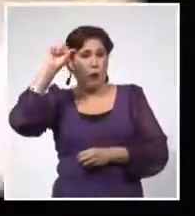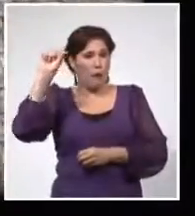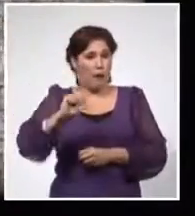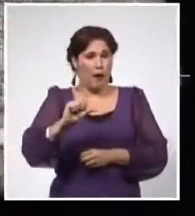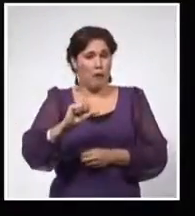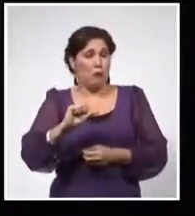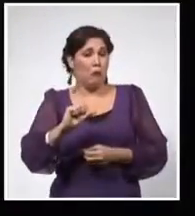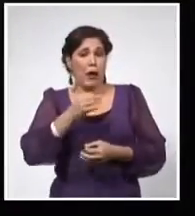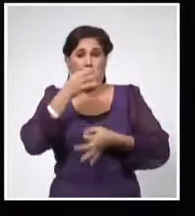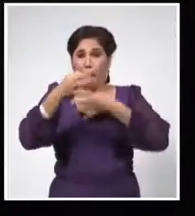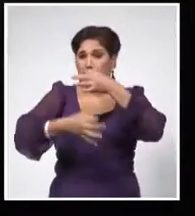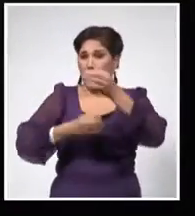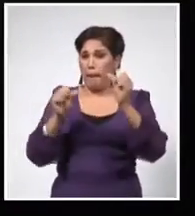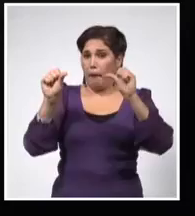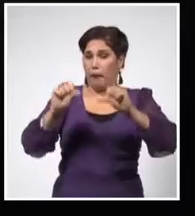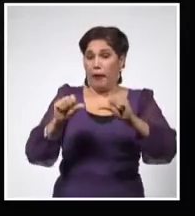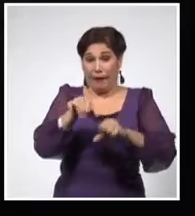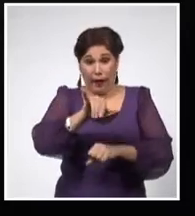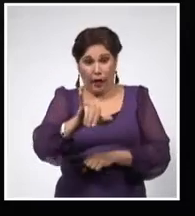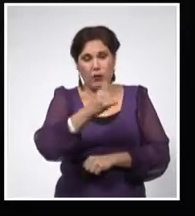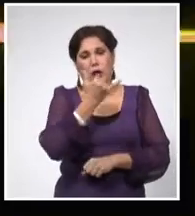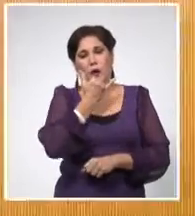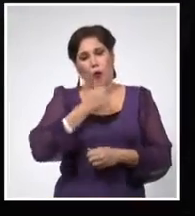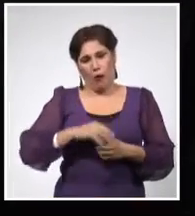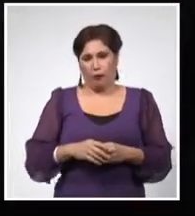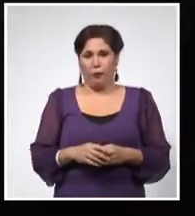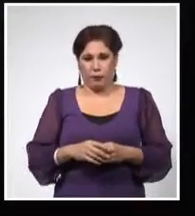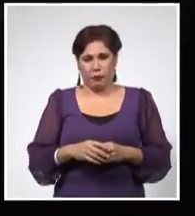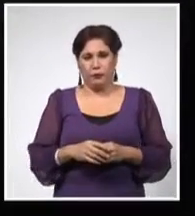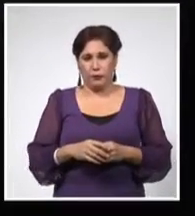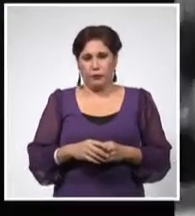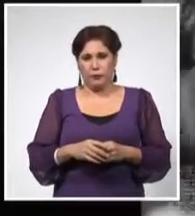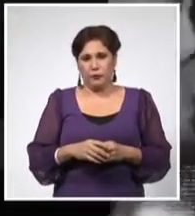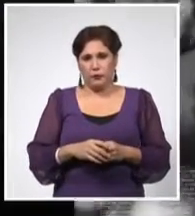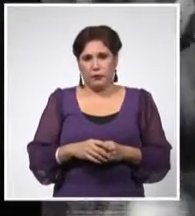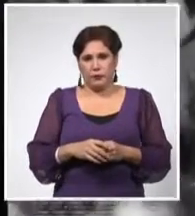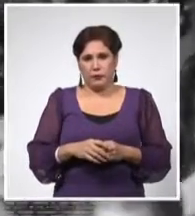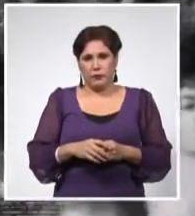pueblo, se equivocaron.